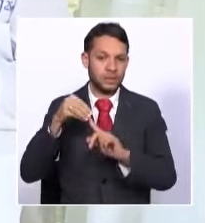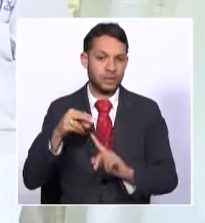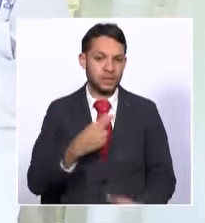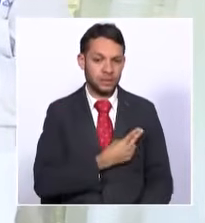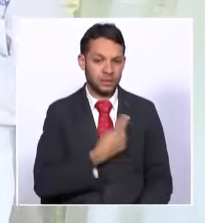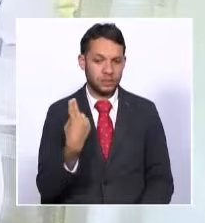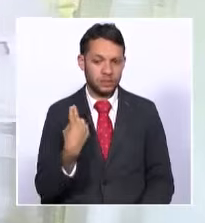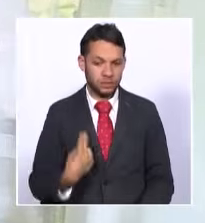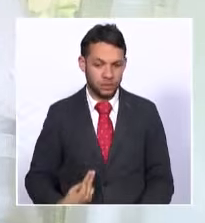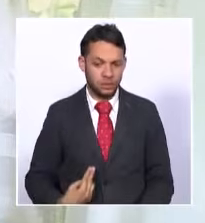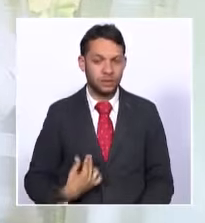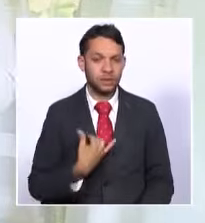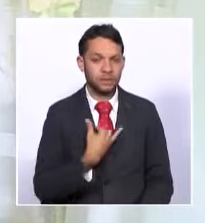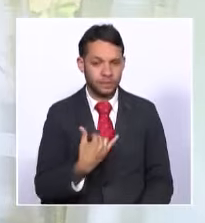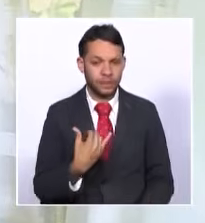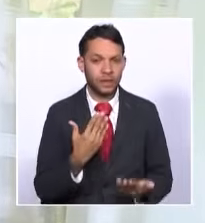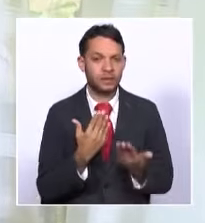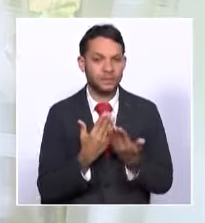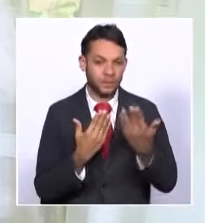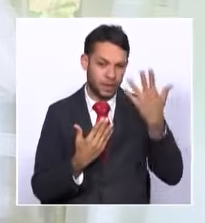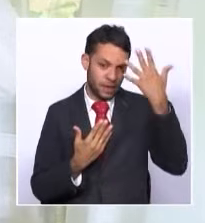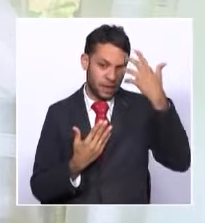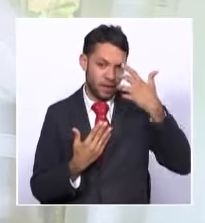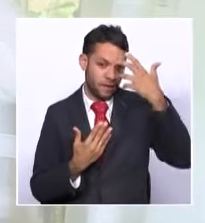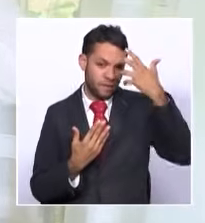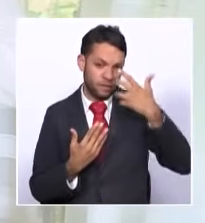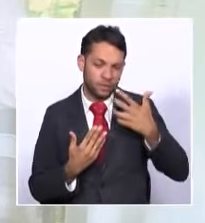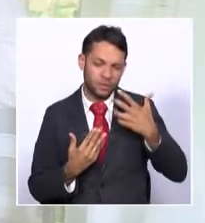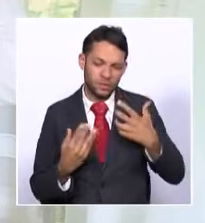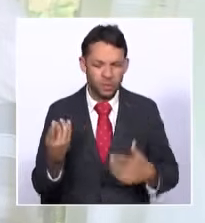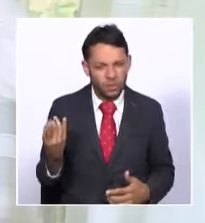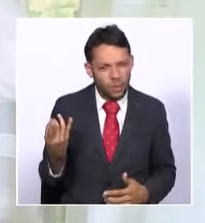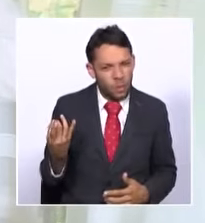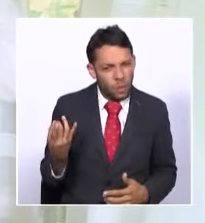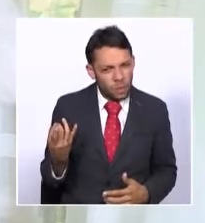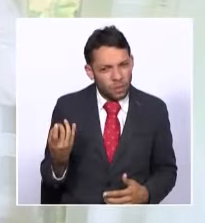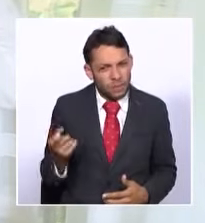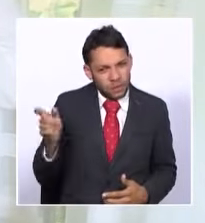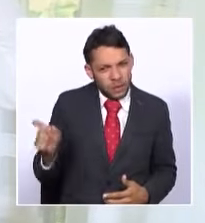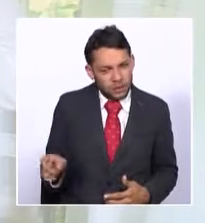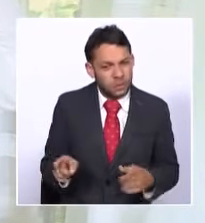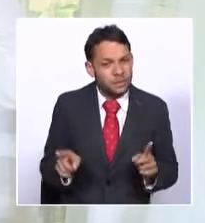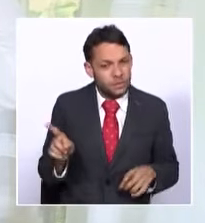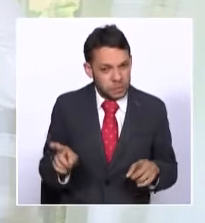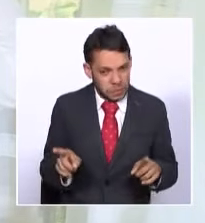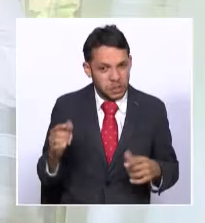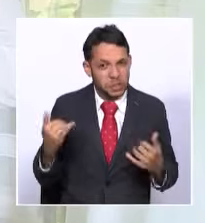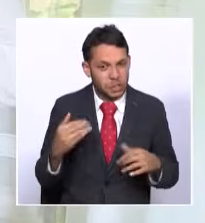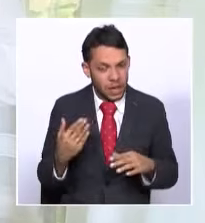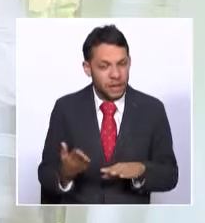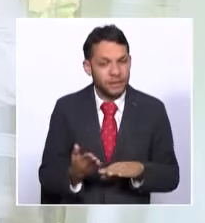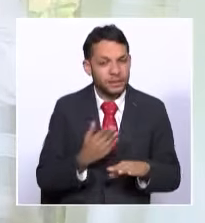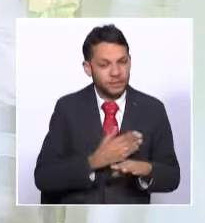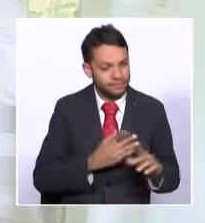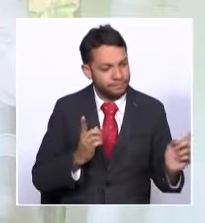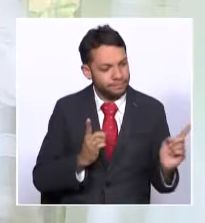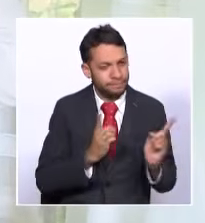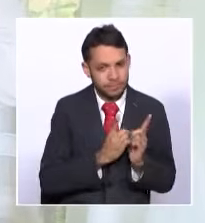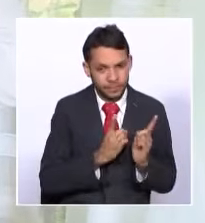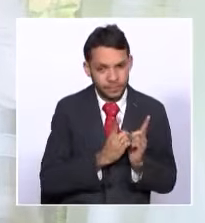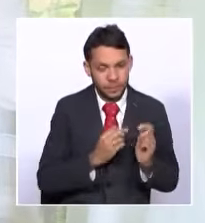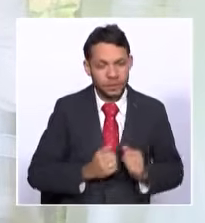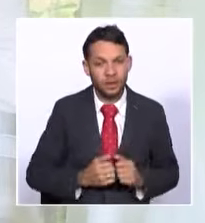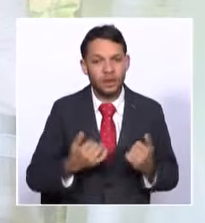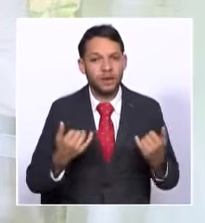empieza a hacer una evaluación de ese proceso de dolor. Pacientes que ya hemos visto en nuestros consultorios. Hablemos